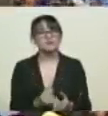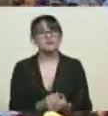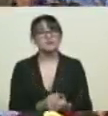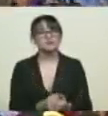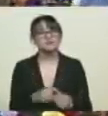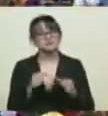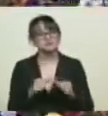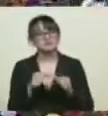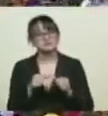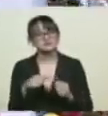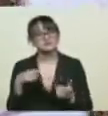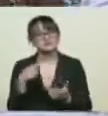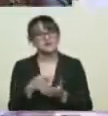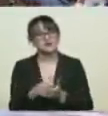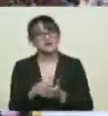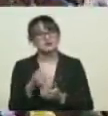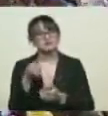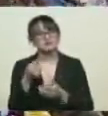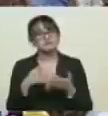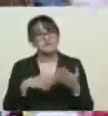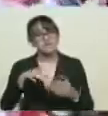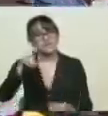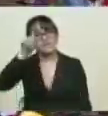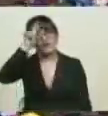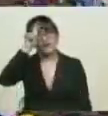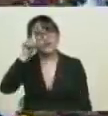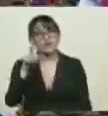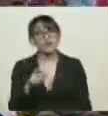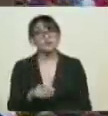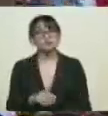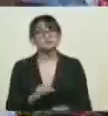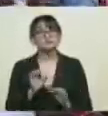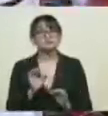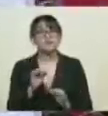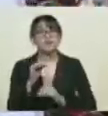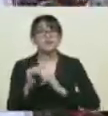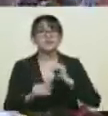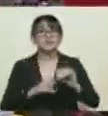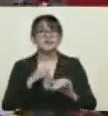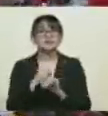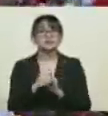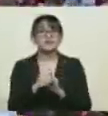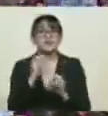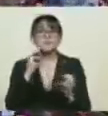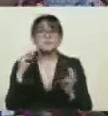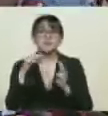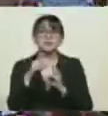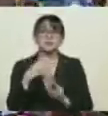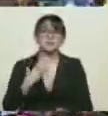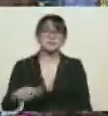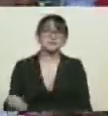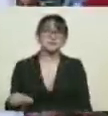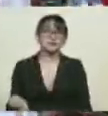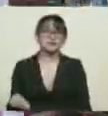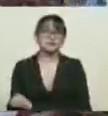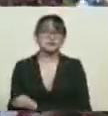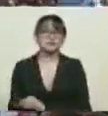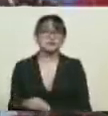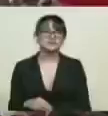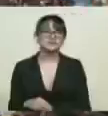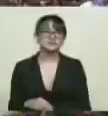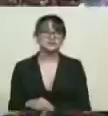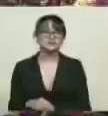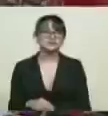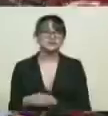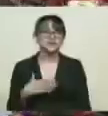seguir invirtiendo en las condiciones, Falcón va a ser de los destinos internacionales y es la meta, presidente, que yo también creo